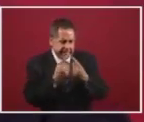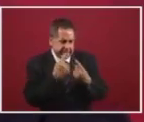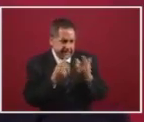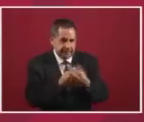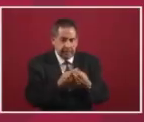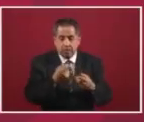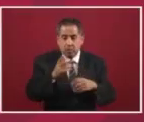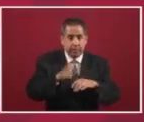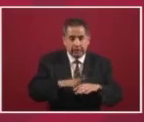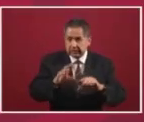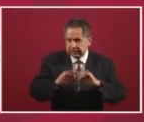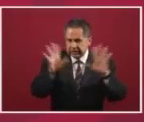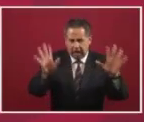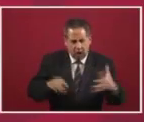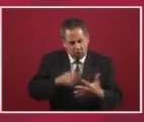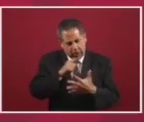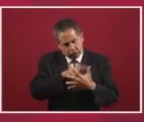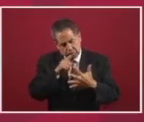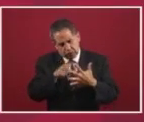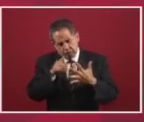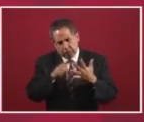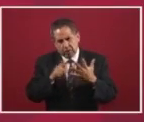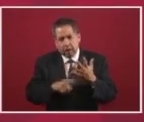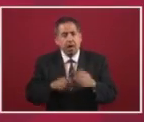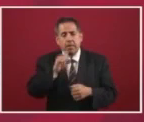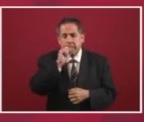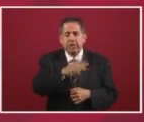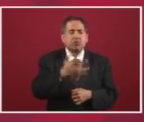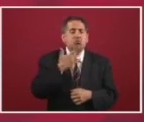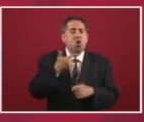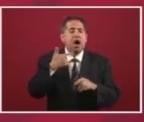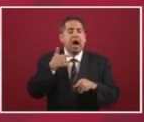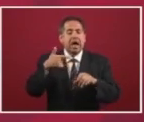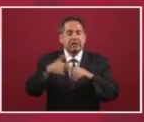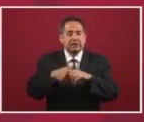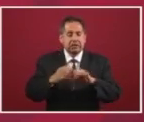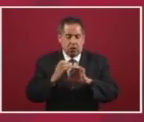con mucha claridad. Lo mismo lo de los gasoductos.